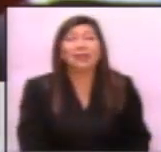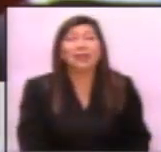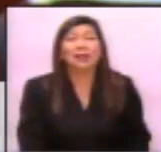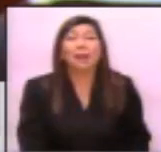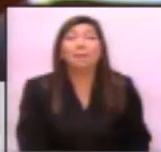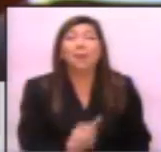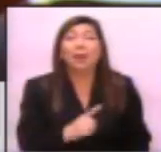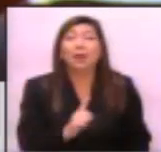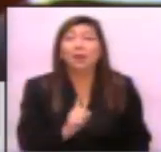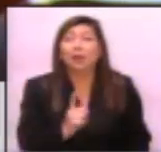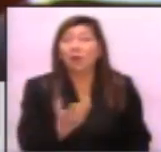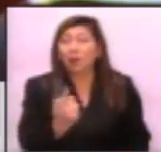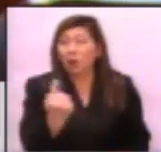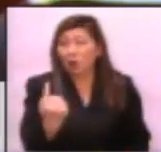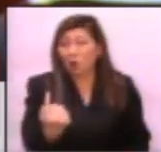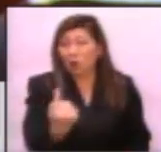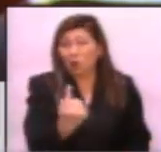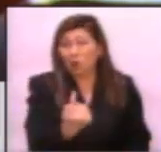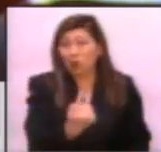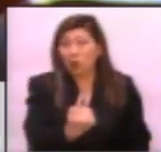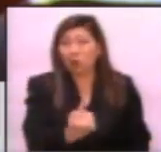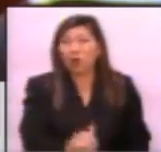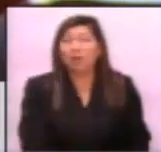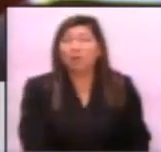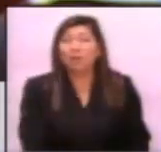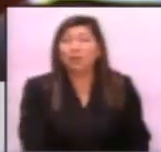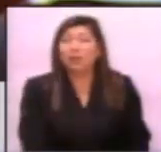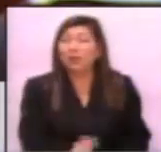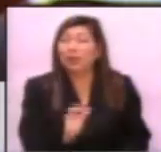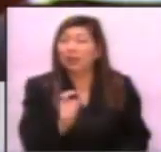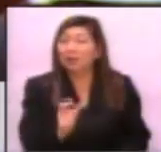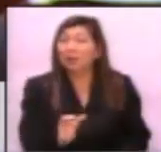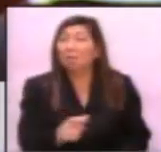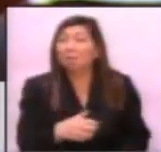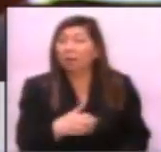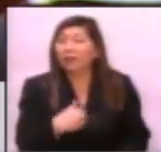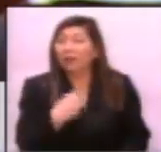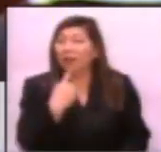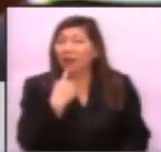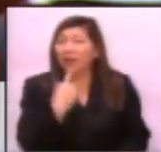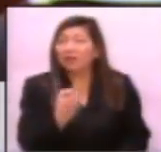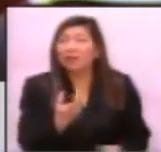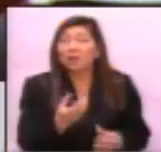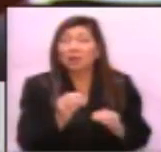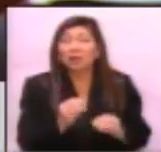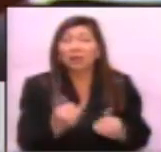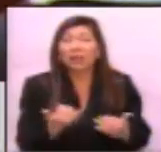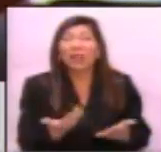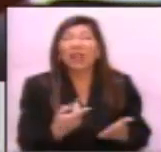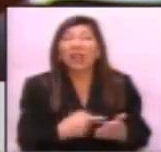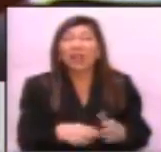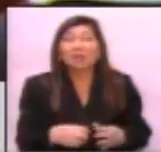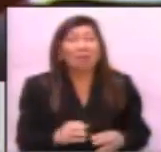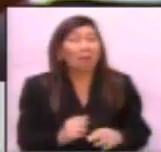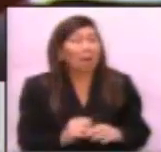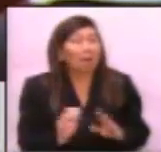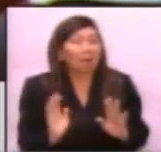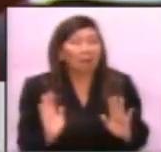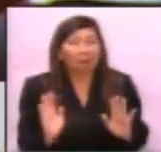y para que uno de, y cada uno de los congresistas pueda decidir la posición a tomar. Pero